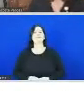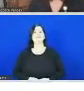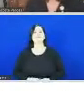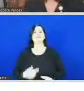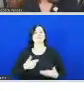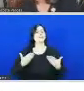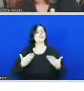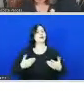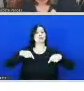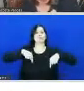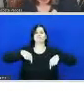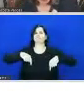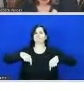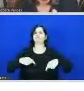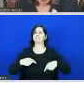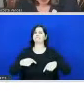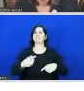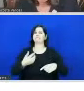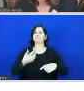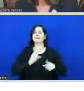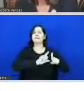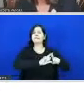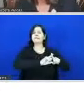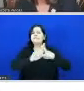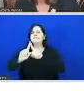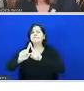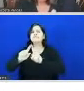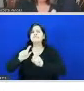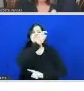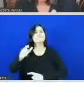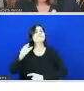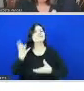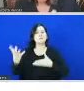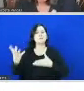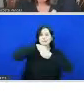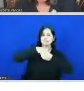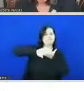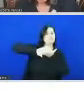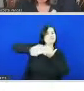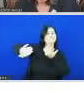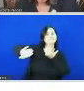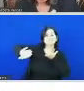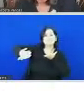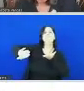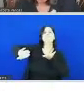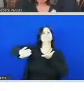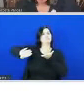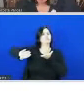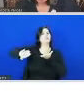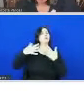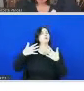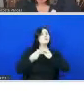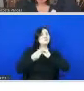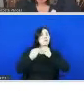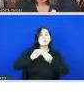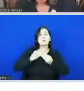eran expulsadas de sus territorios y ahora el COVID está también expulsando a las mujeres, ¿no? Y en un contexto de